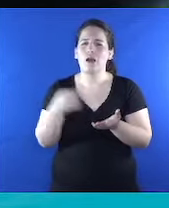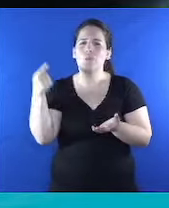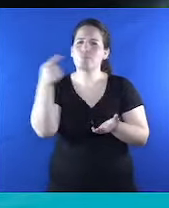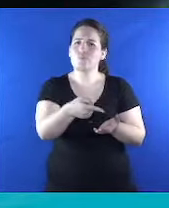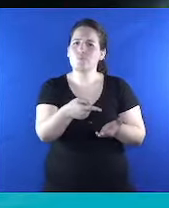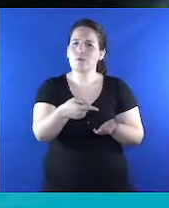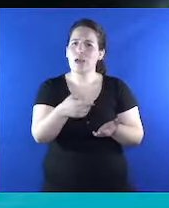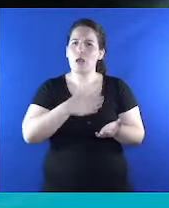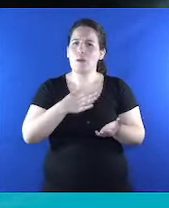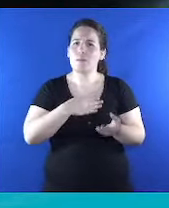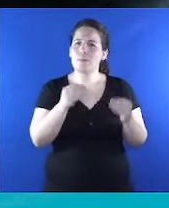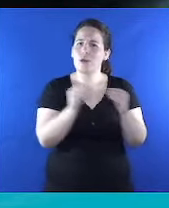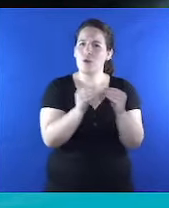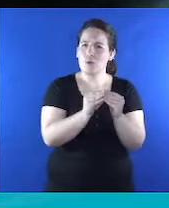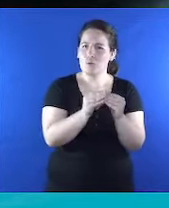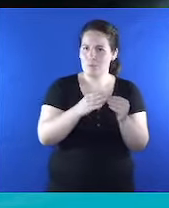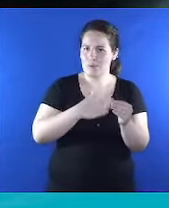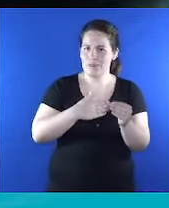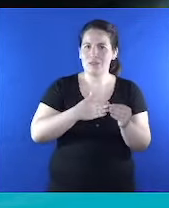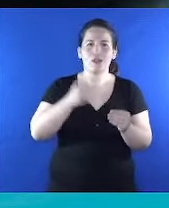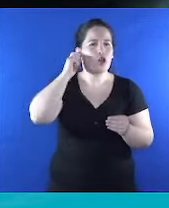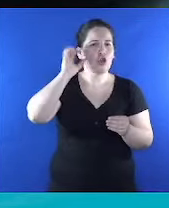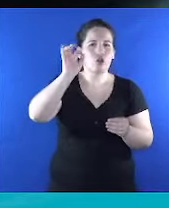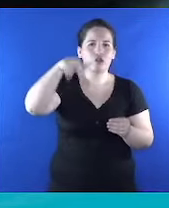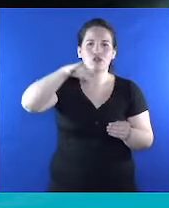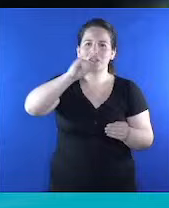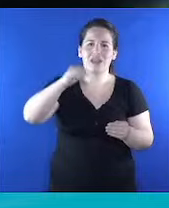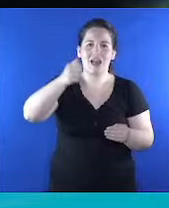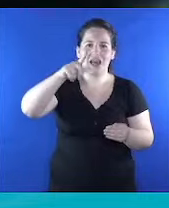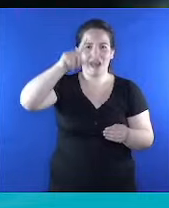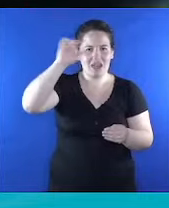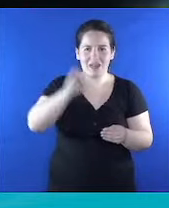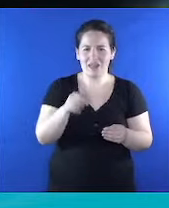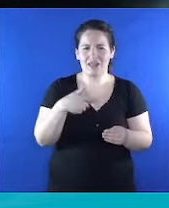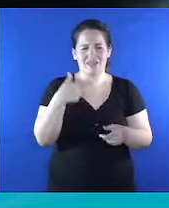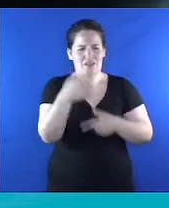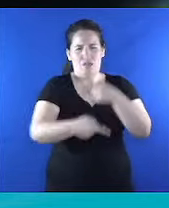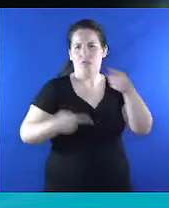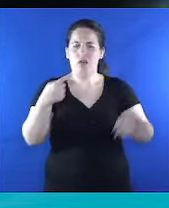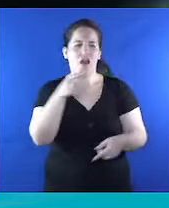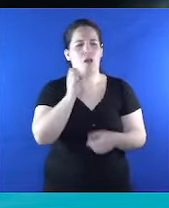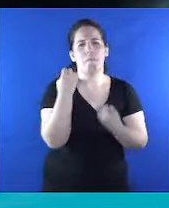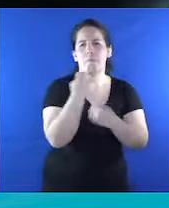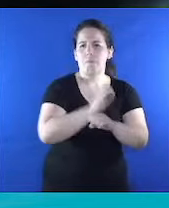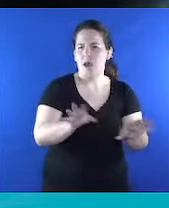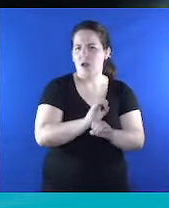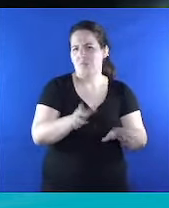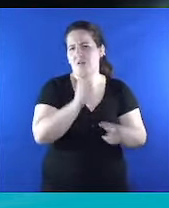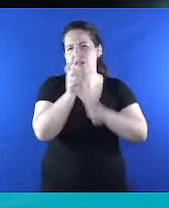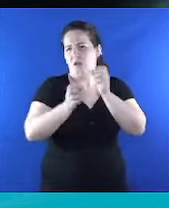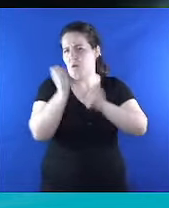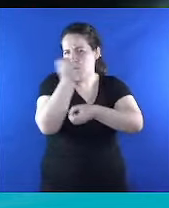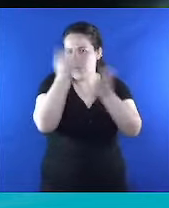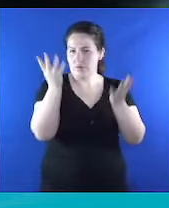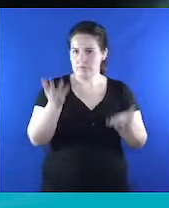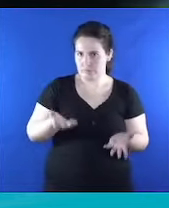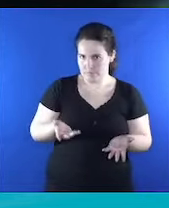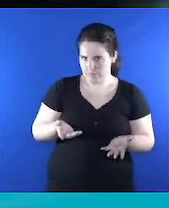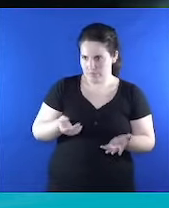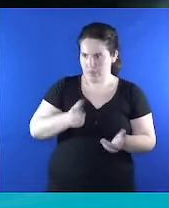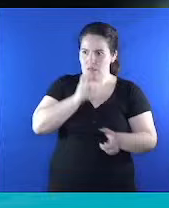a a mi compañera y amiga la diputada González y dijo que las barbaridades que se decían barbaridad escuché